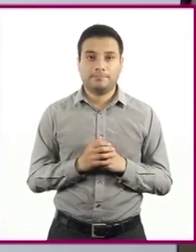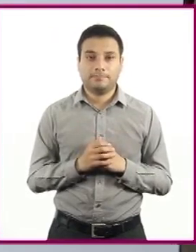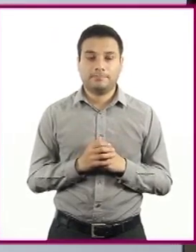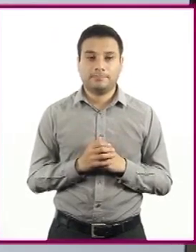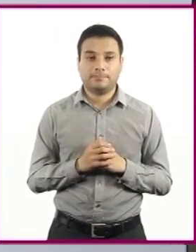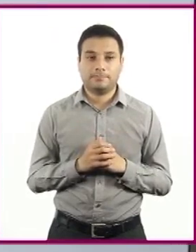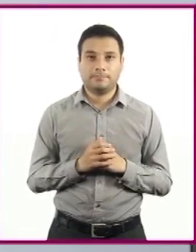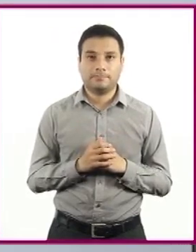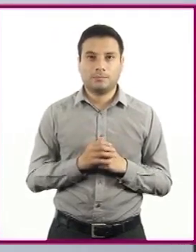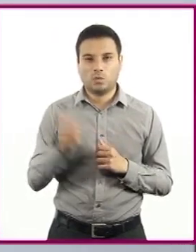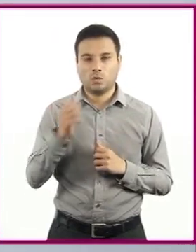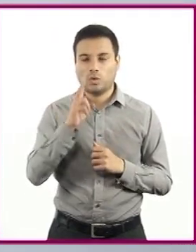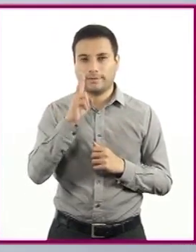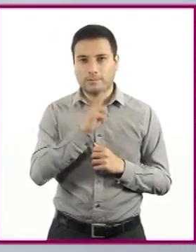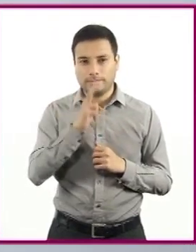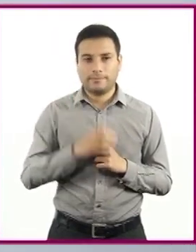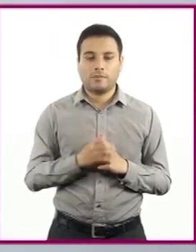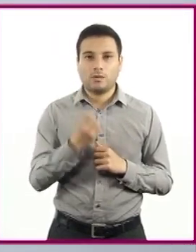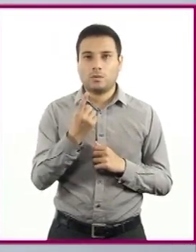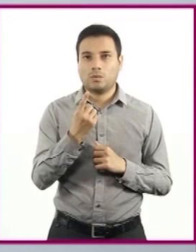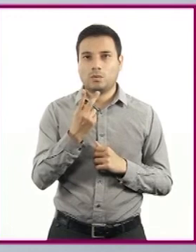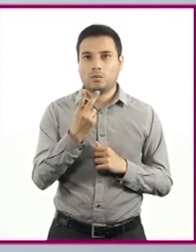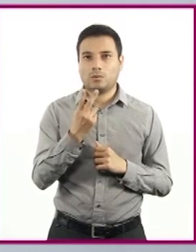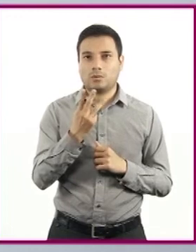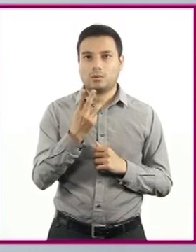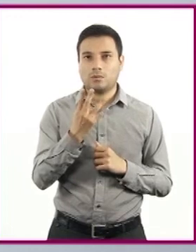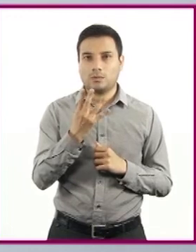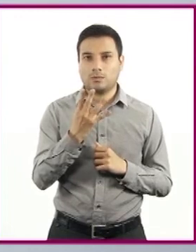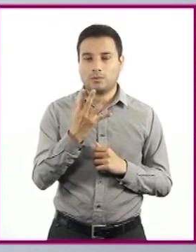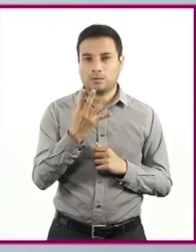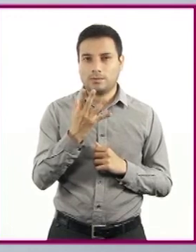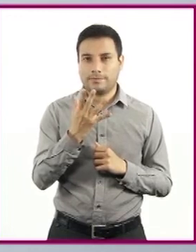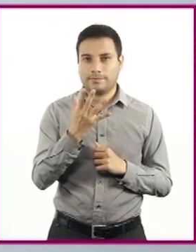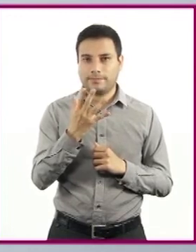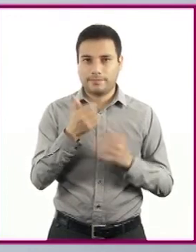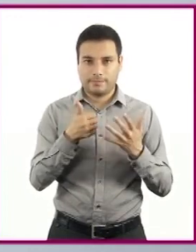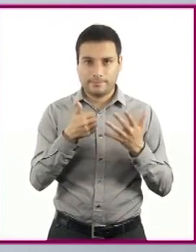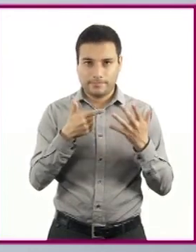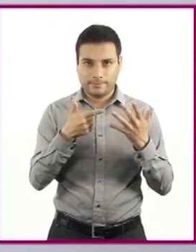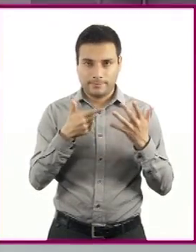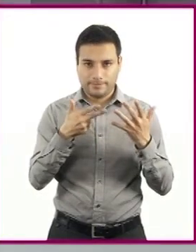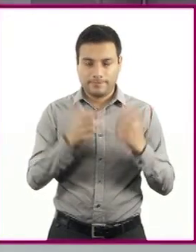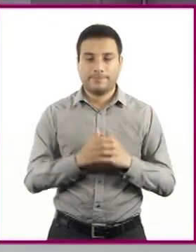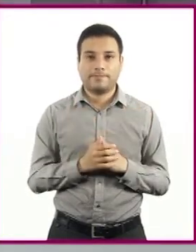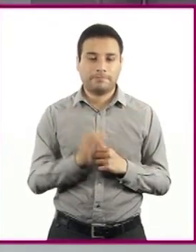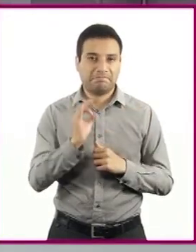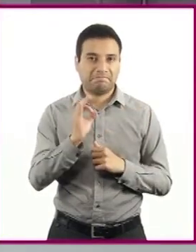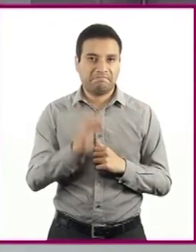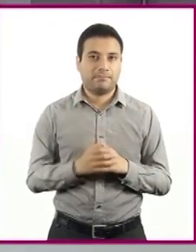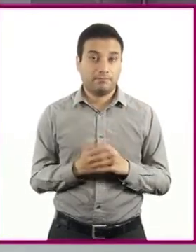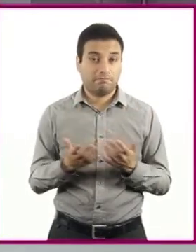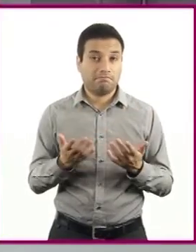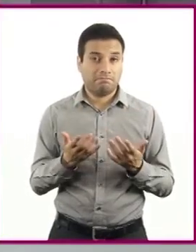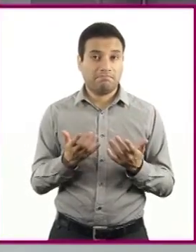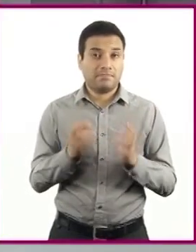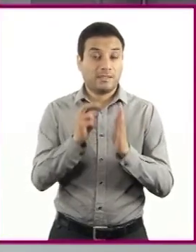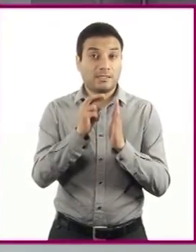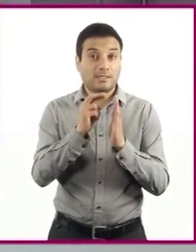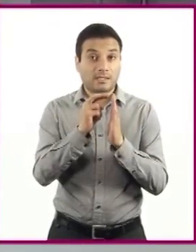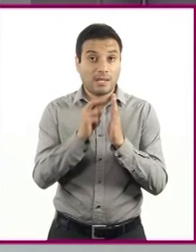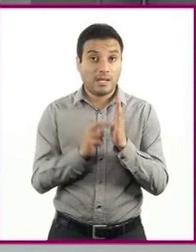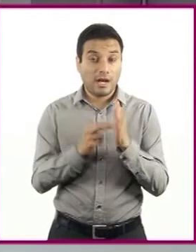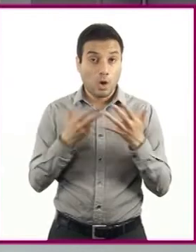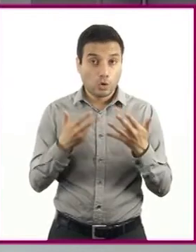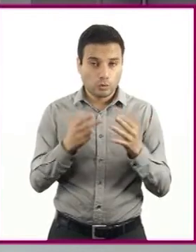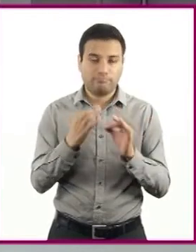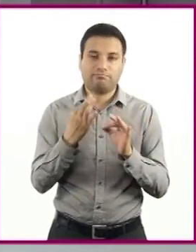1, 2, 3, 4, 5, 6, 7 y 8. Sí se cumple con la regla